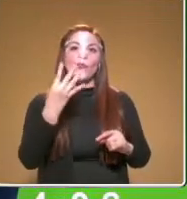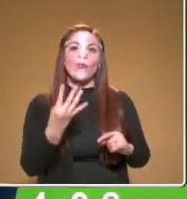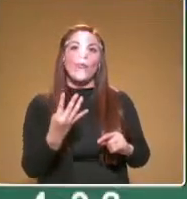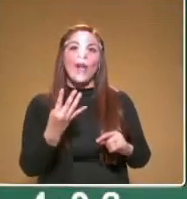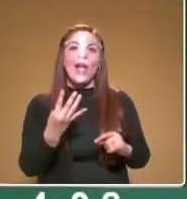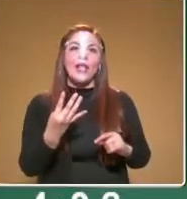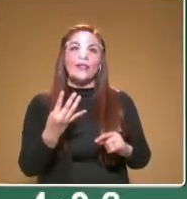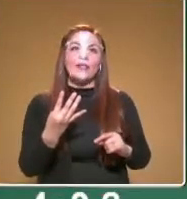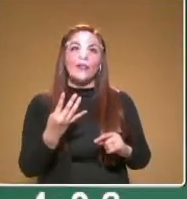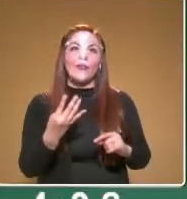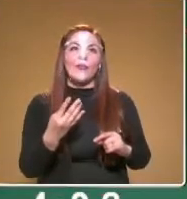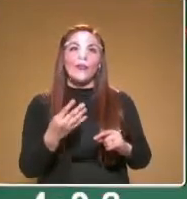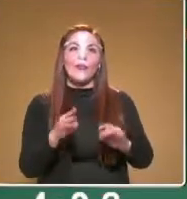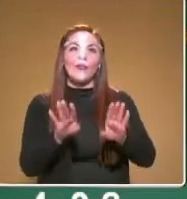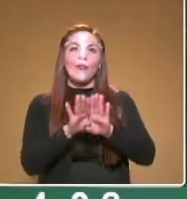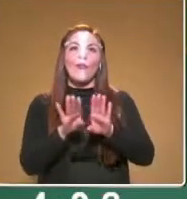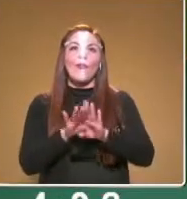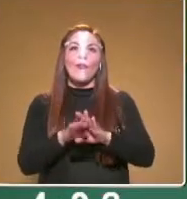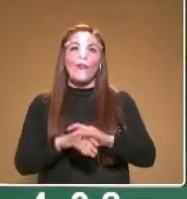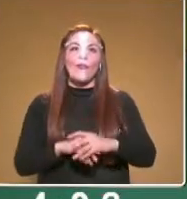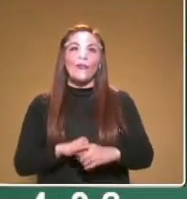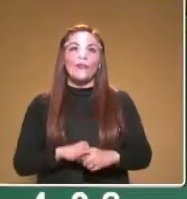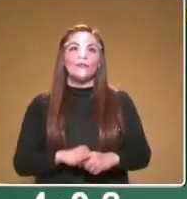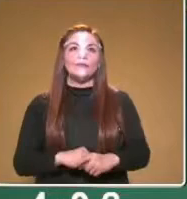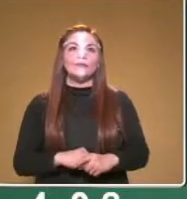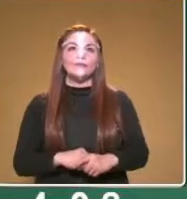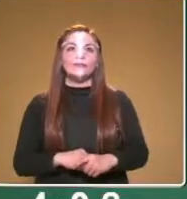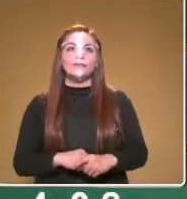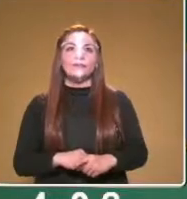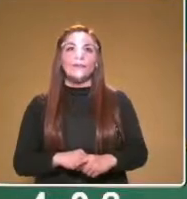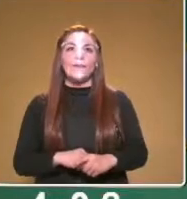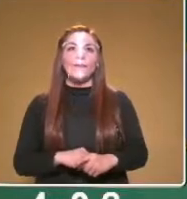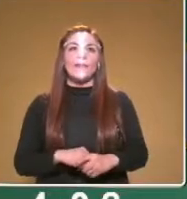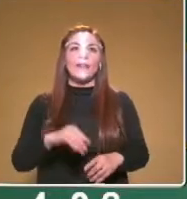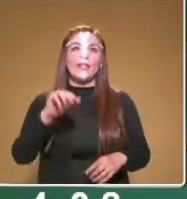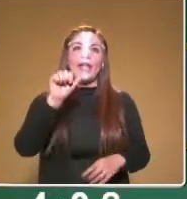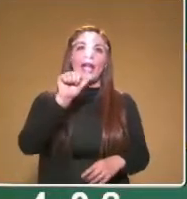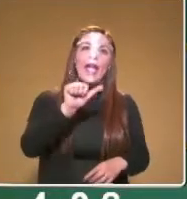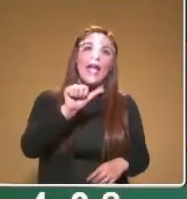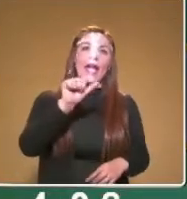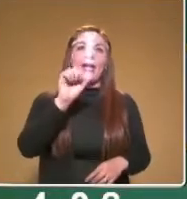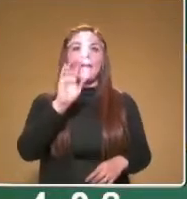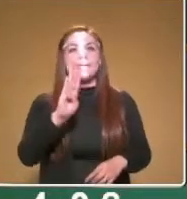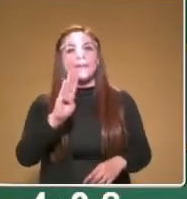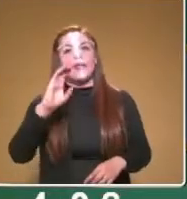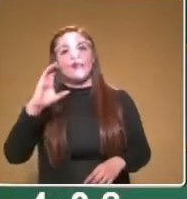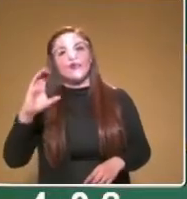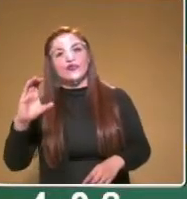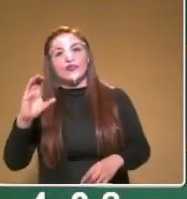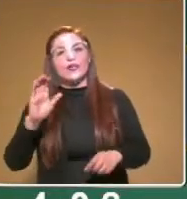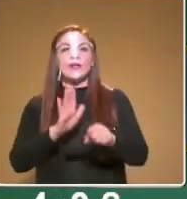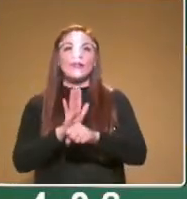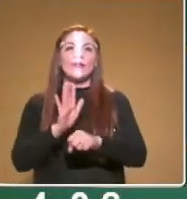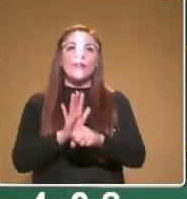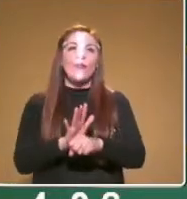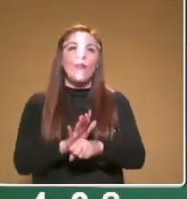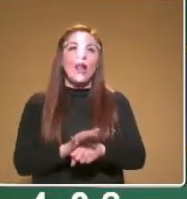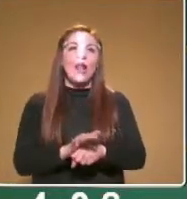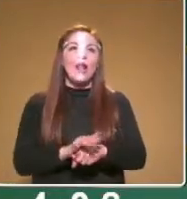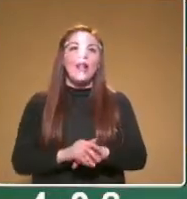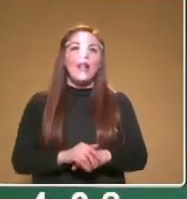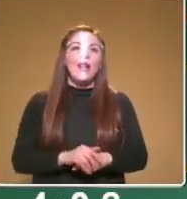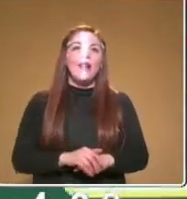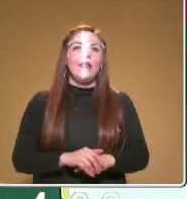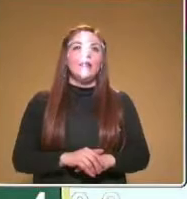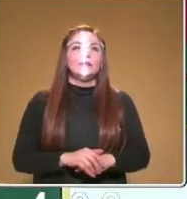a esperar aquí las respuestas. Dicen la B, la B, la B. ¿Será aquí otra la vez la B? Lo voy a regresar y vamos a movernos un cuarto de giro.